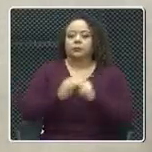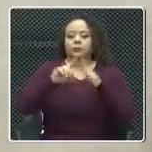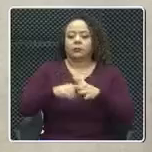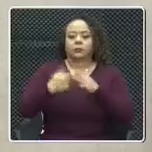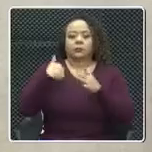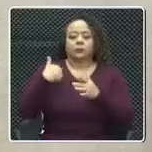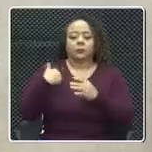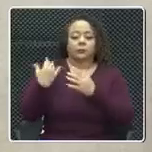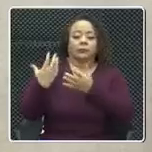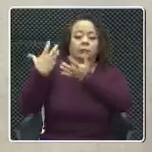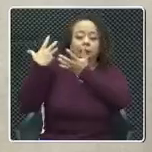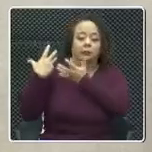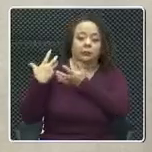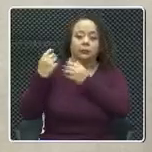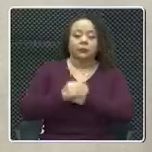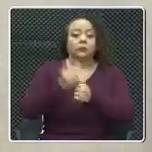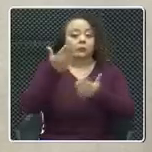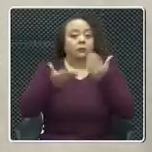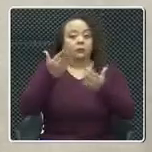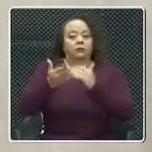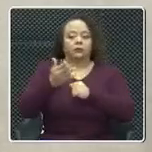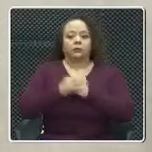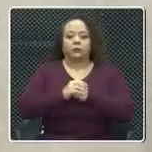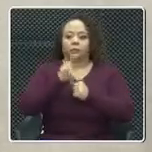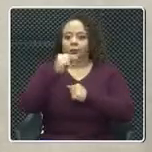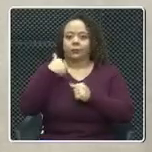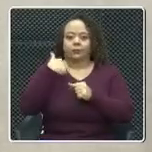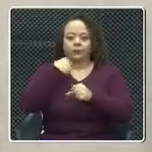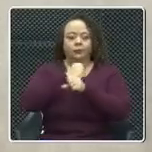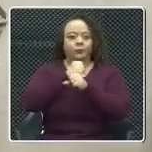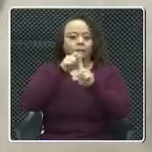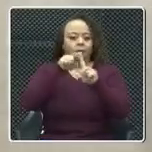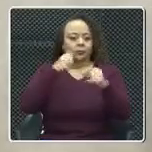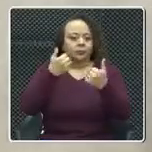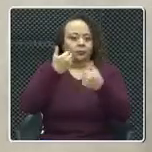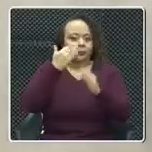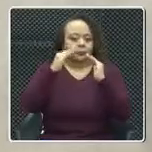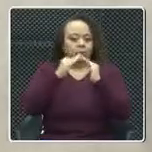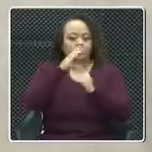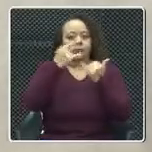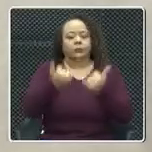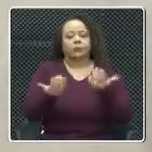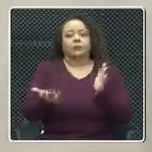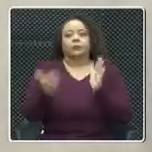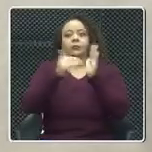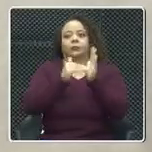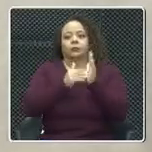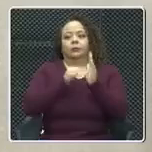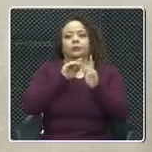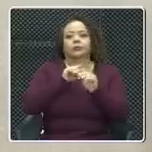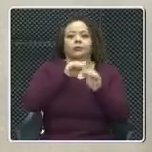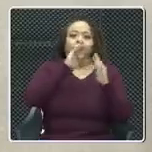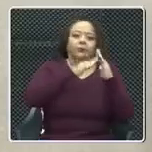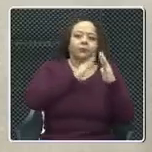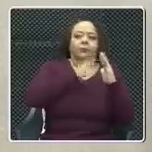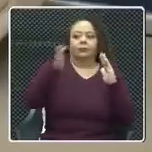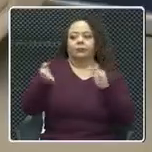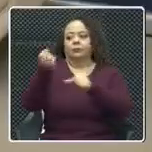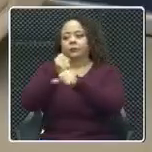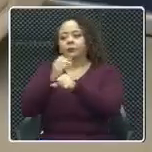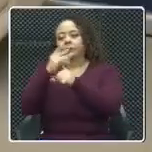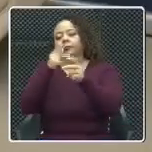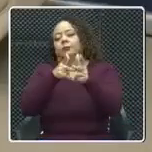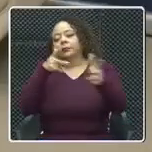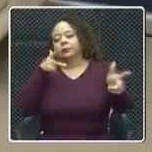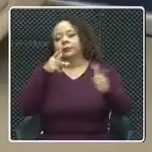una sobrecarga, de pronto ya no estoy en teletrabajo, ¿verdad? Y ahora tengo que volver a viajar de mi casa al trabajo y las